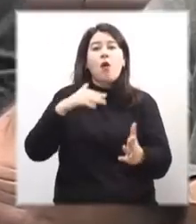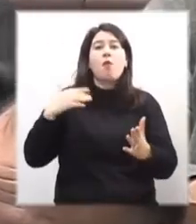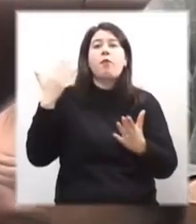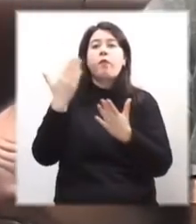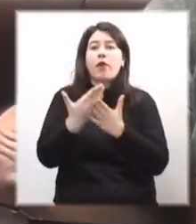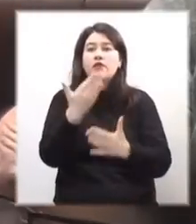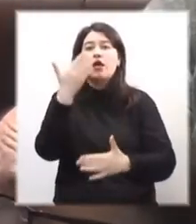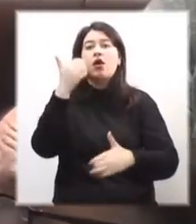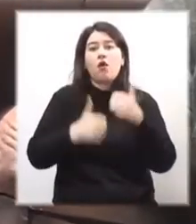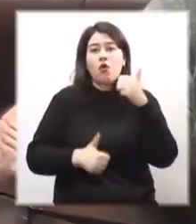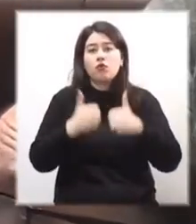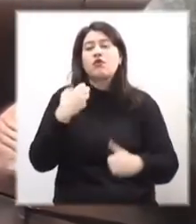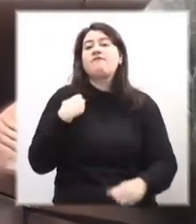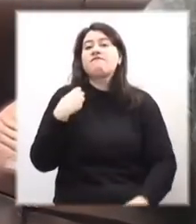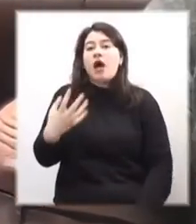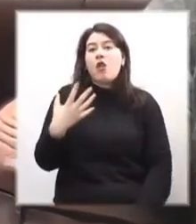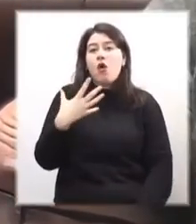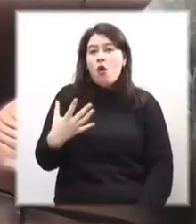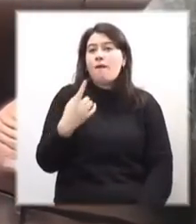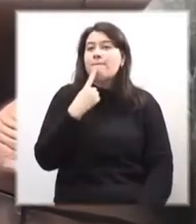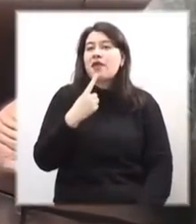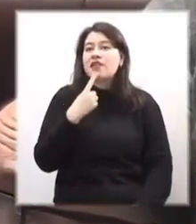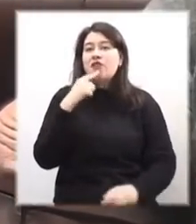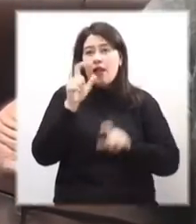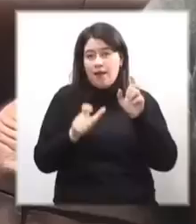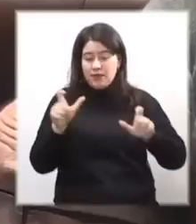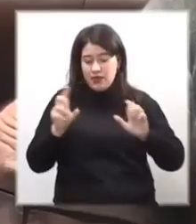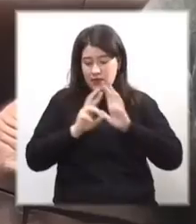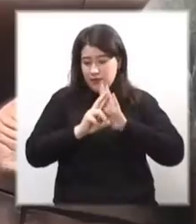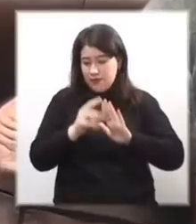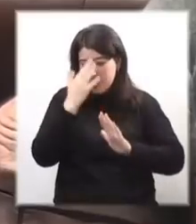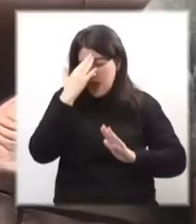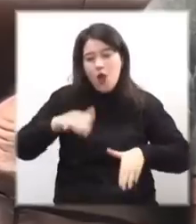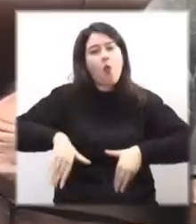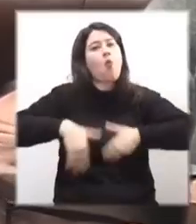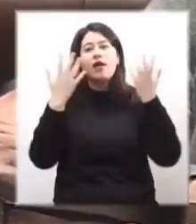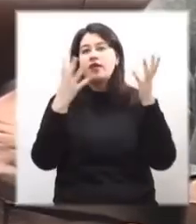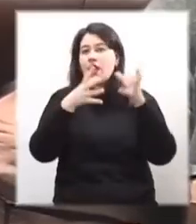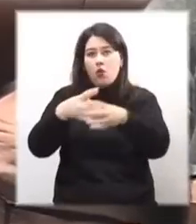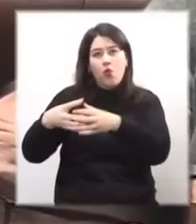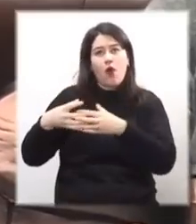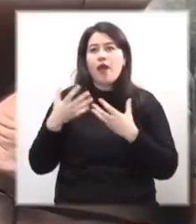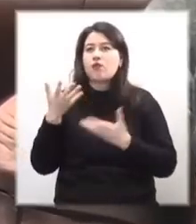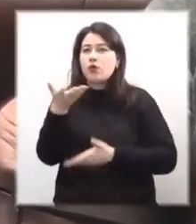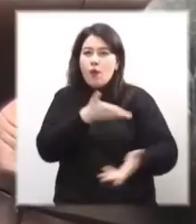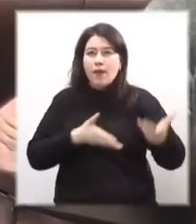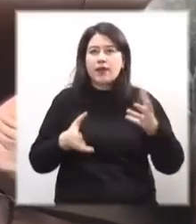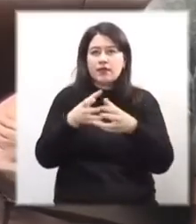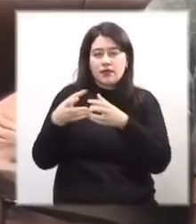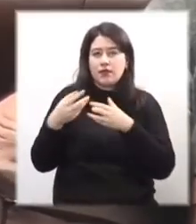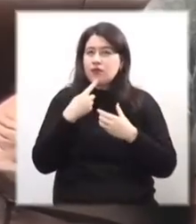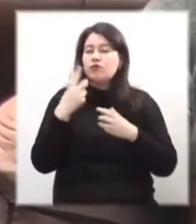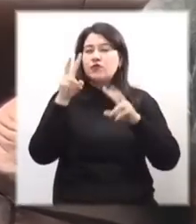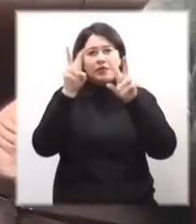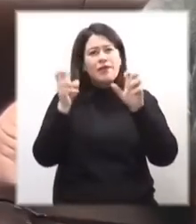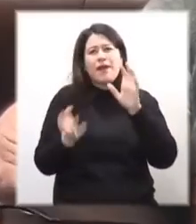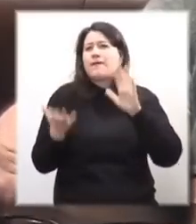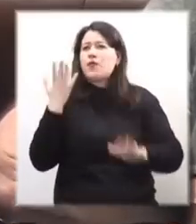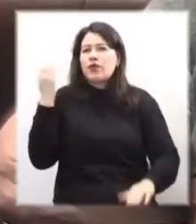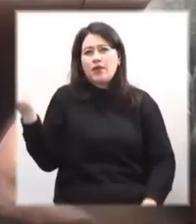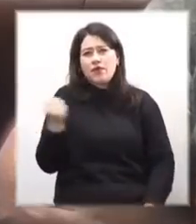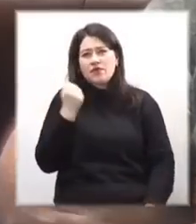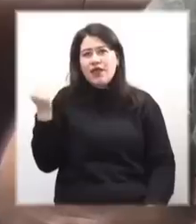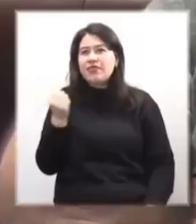el concurso y la valoración política a los representantes del Frente Amplio en cualquier ámbito interpartidario y particularmente en un tema tan relevante como la